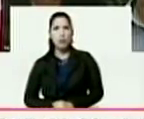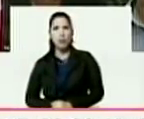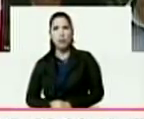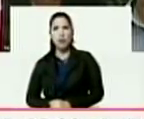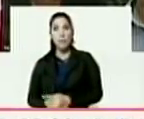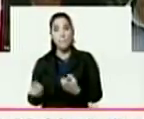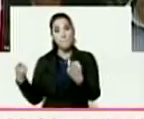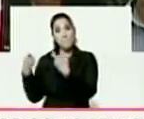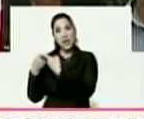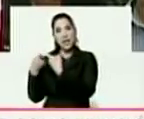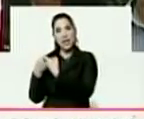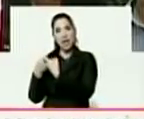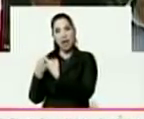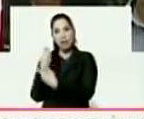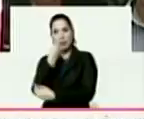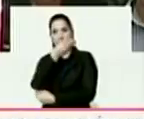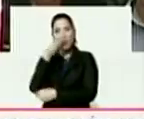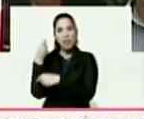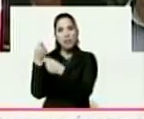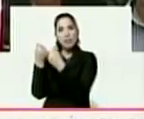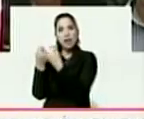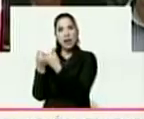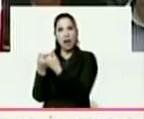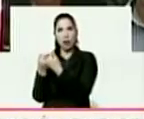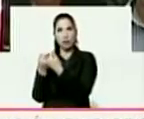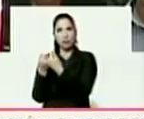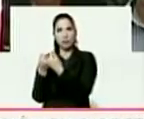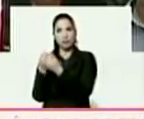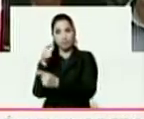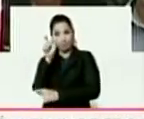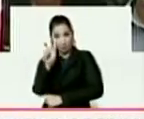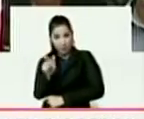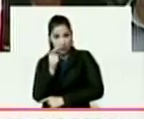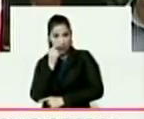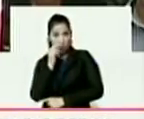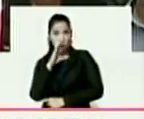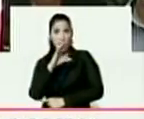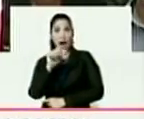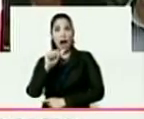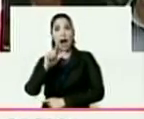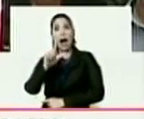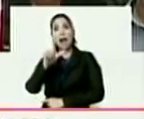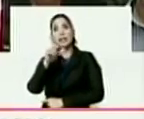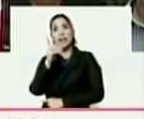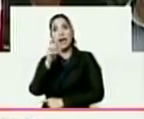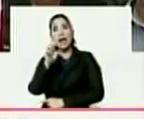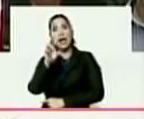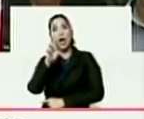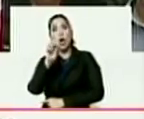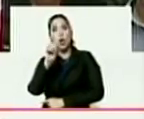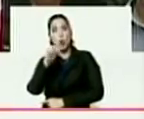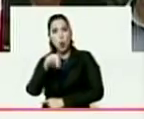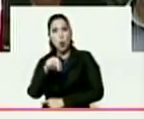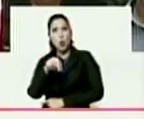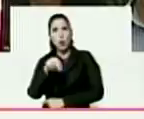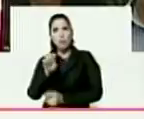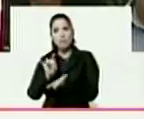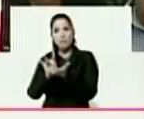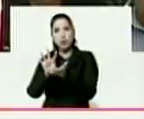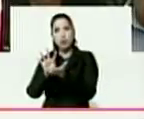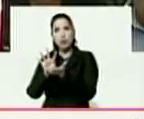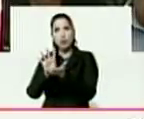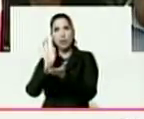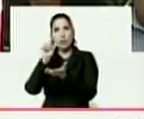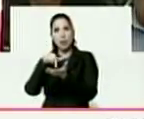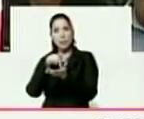peleas por la plata el señor calderón berti siendo despedido y el señor